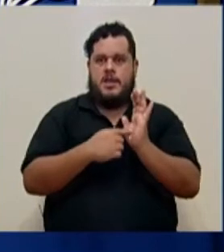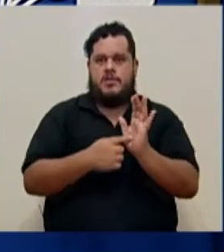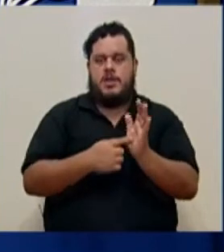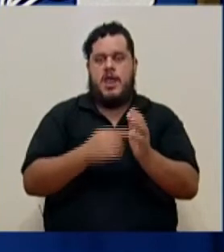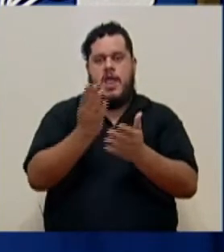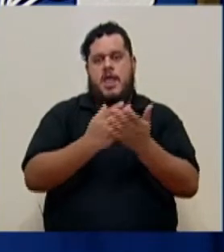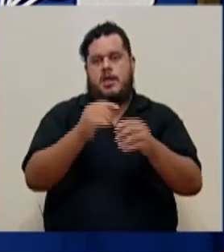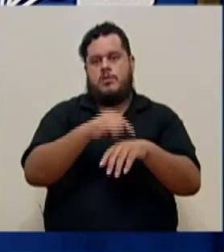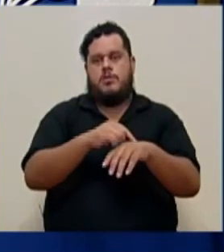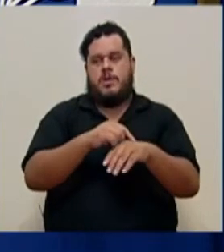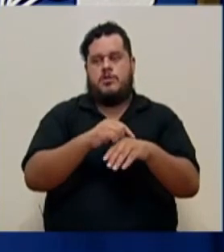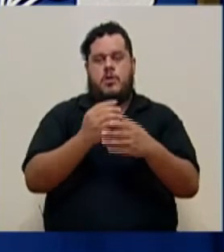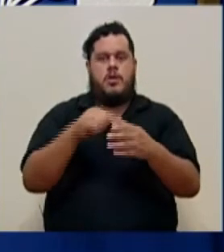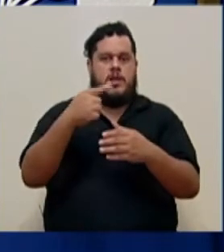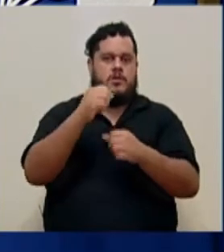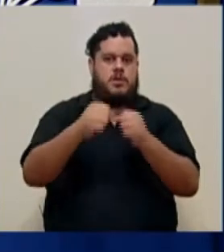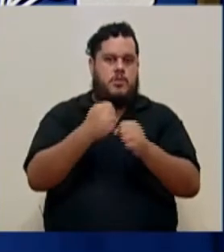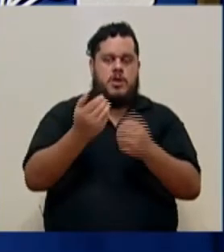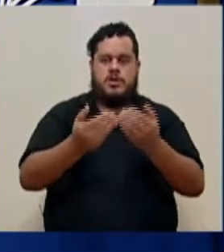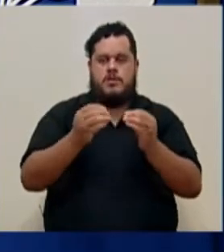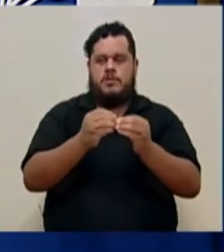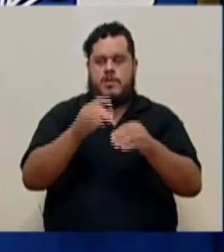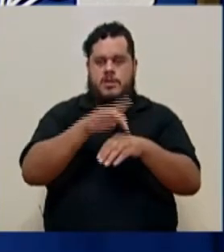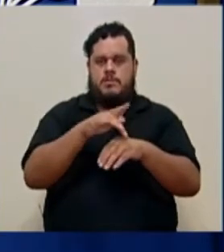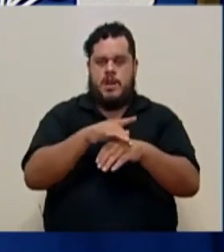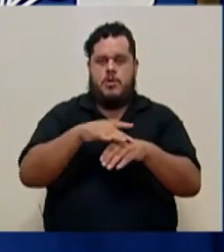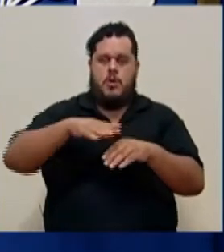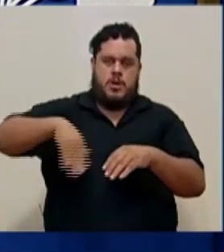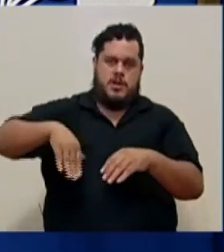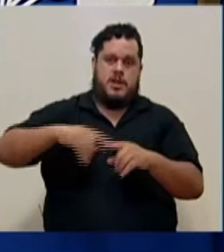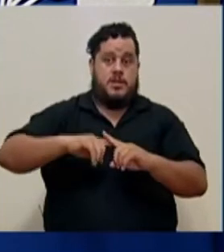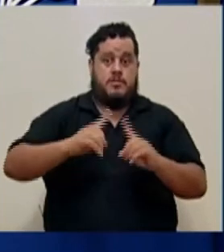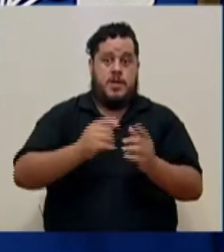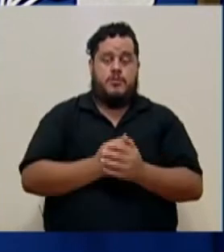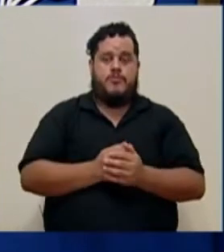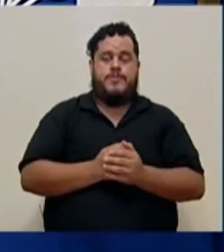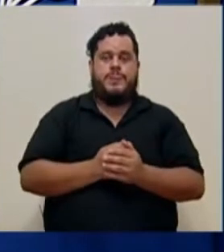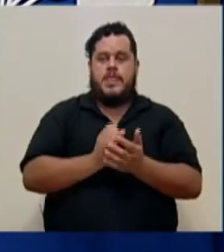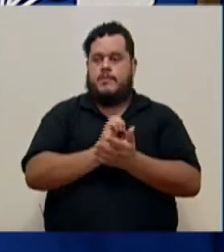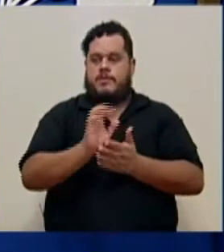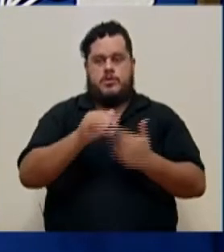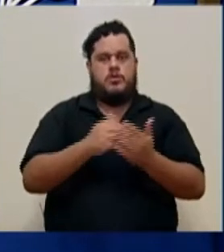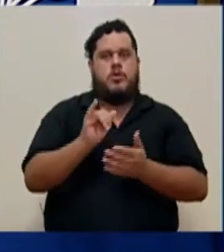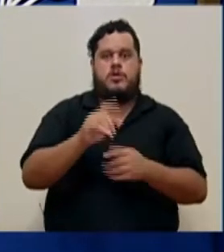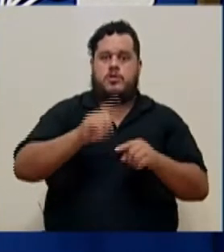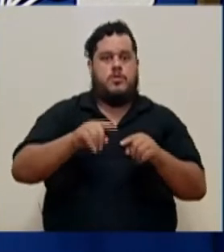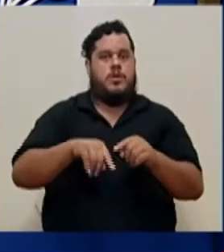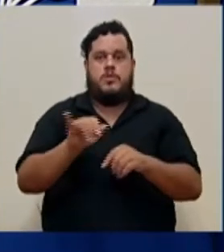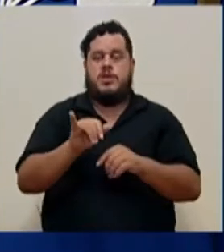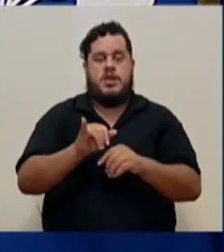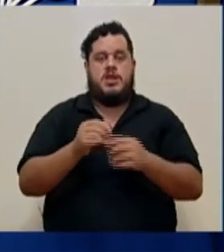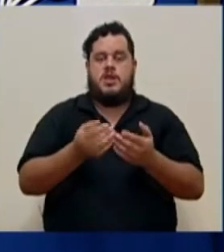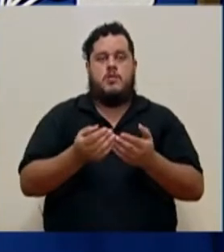del transcurso del próximo año, posiblemente más temprano que tarde. Pero previendo todo eso, no podemos tampoco